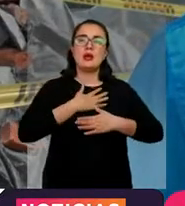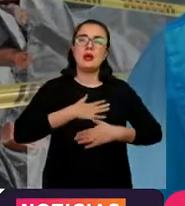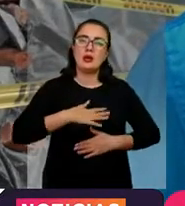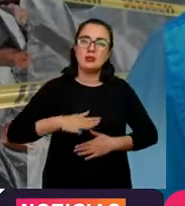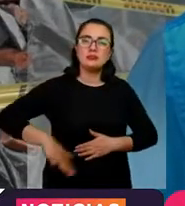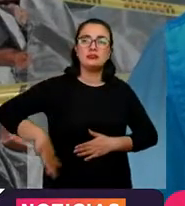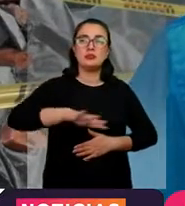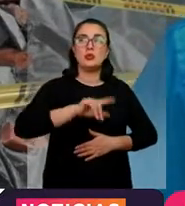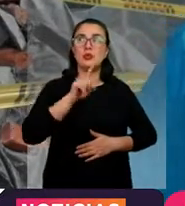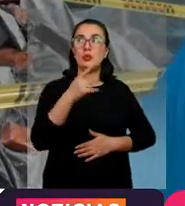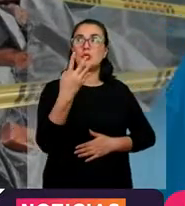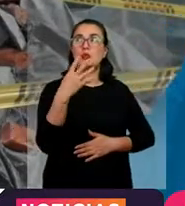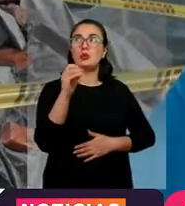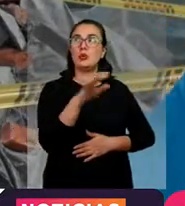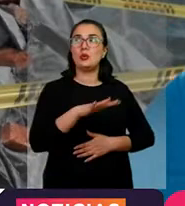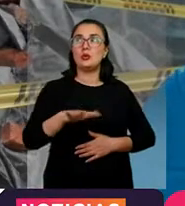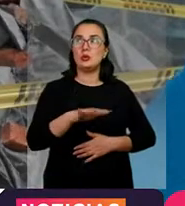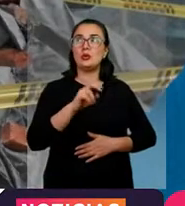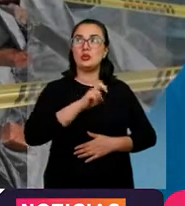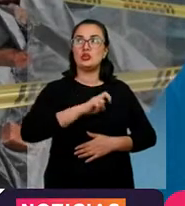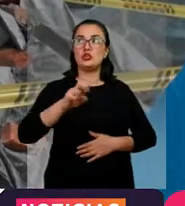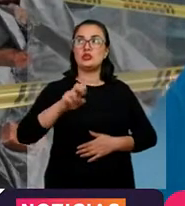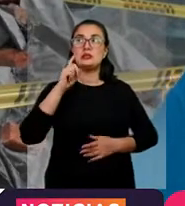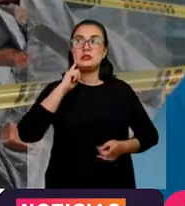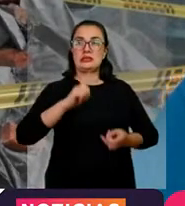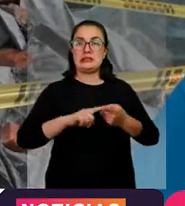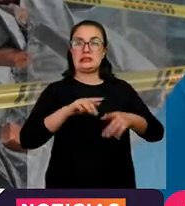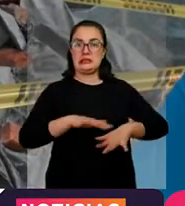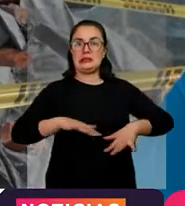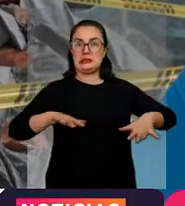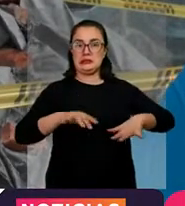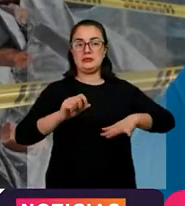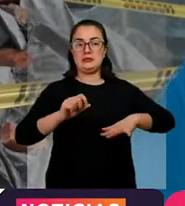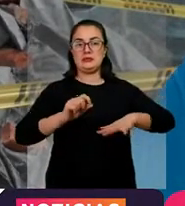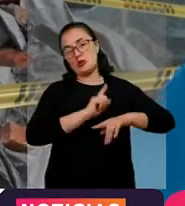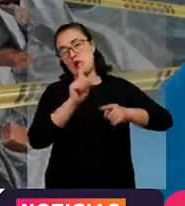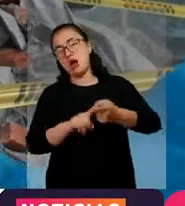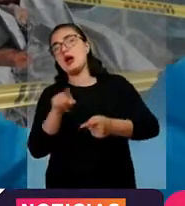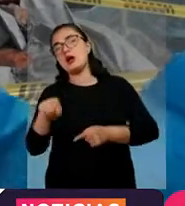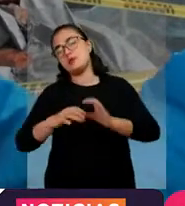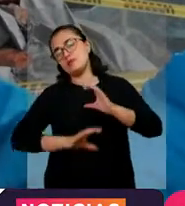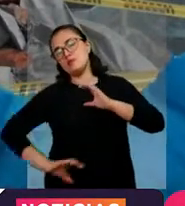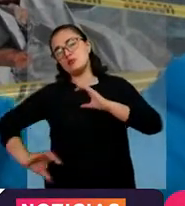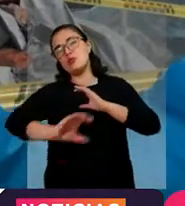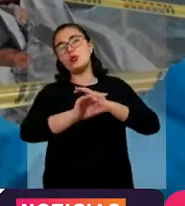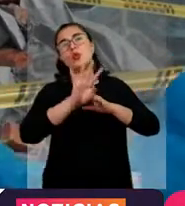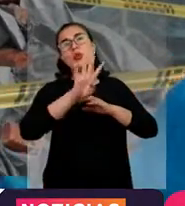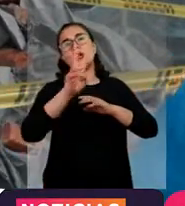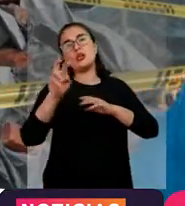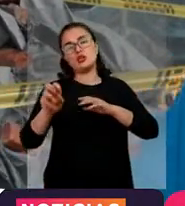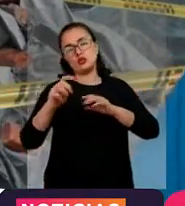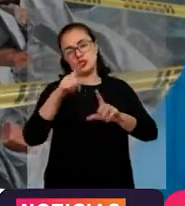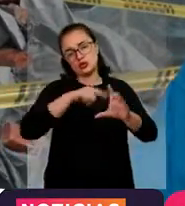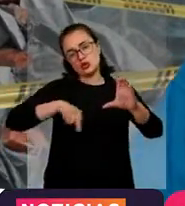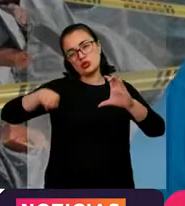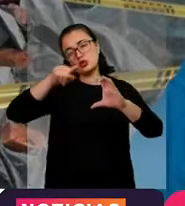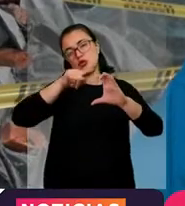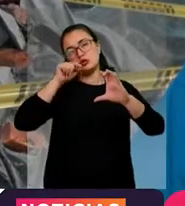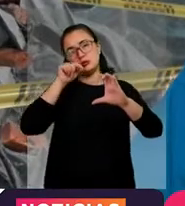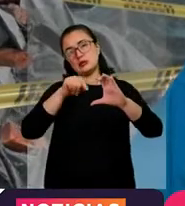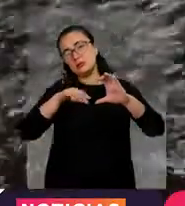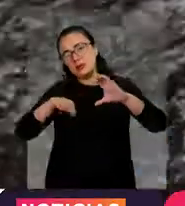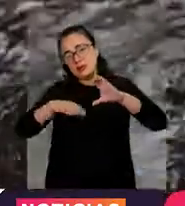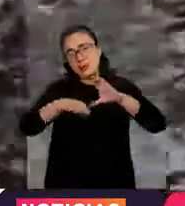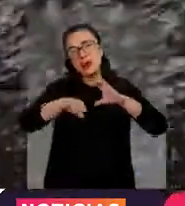costado norte de esta intersección y lo conecta con una tubería de 48 pulgadas que lo conduce el agua hacia el occidente